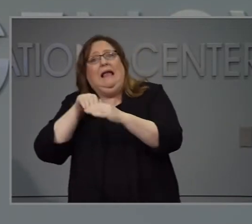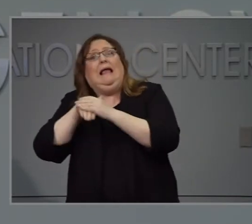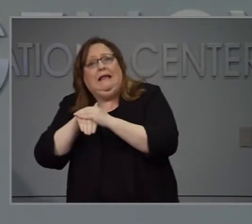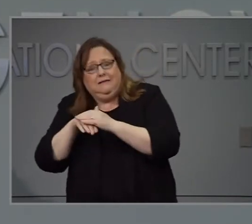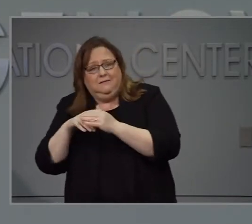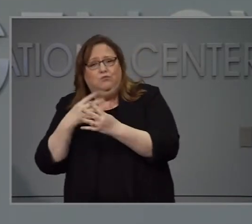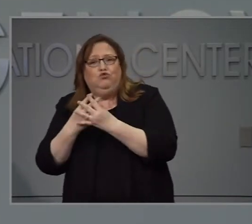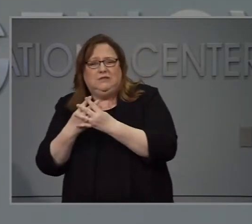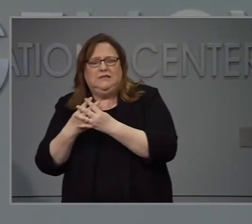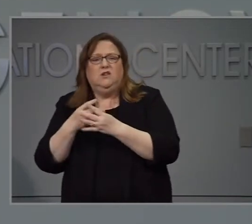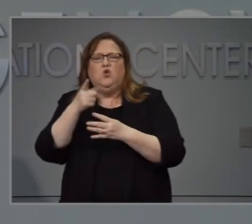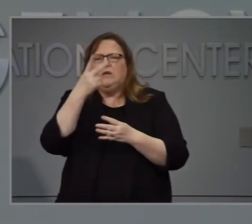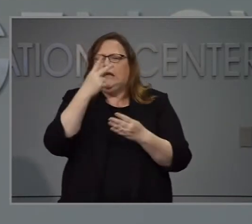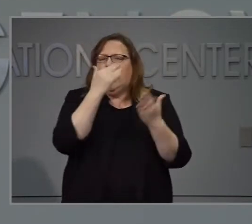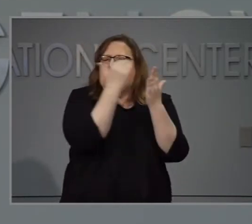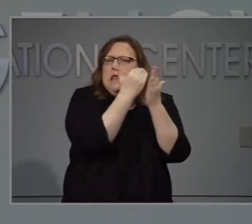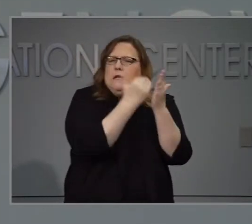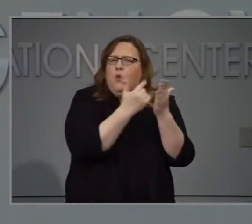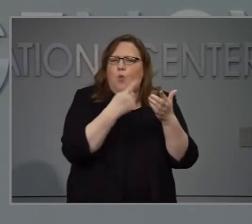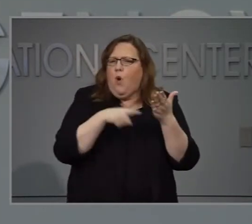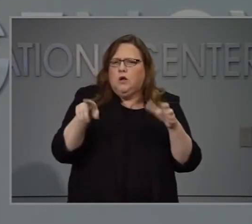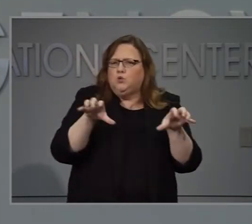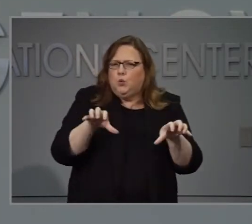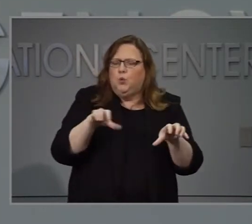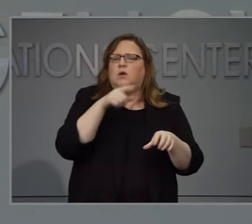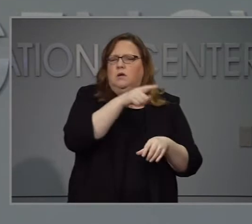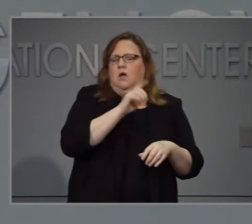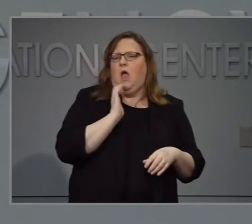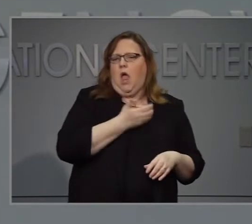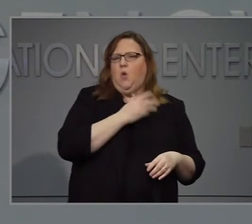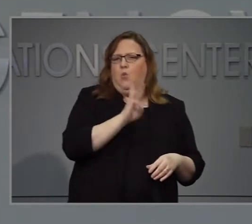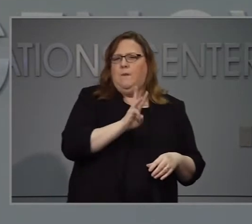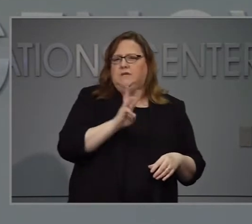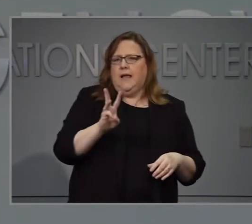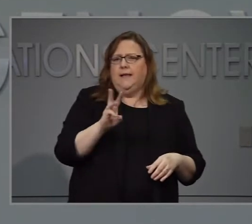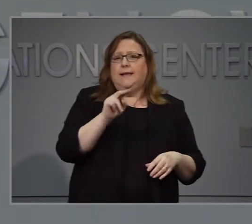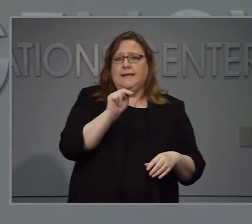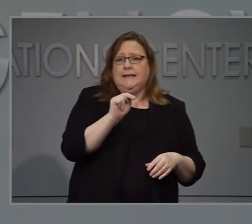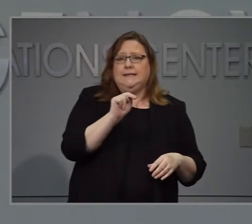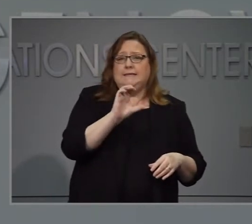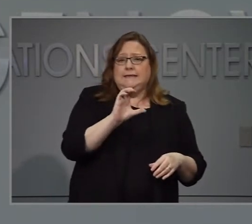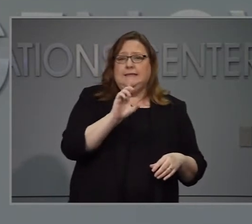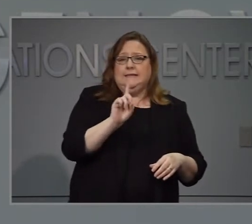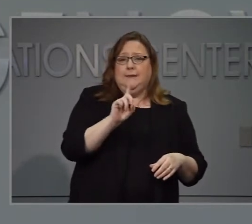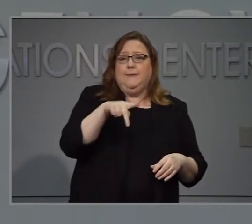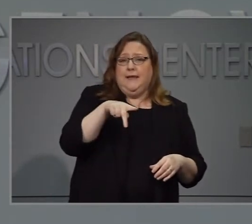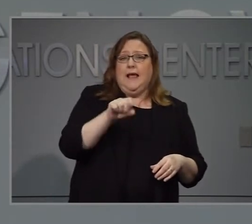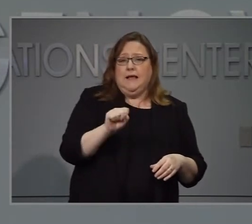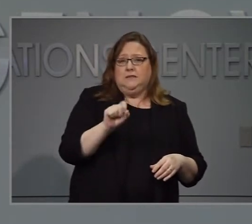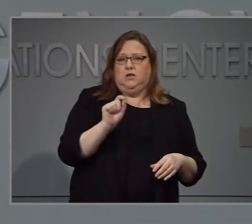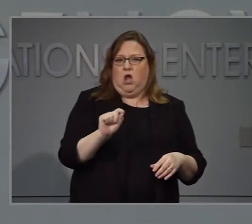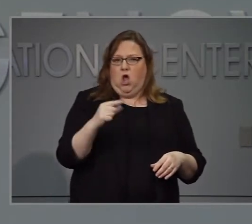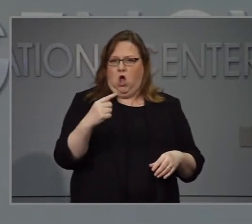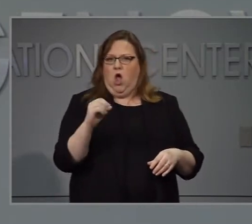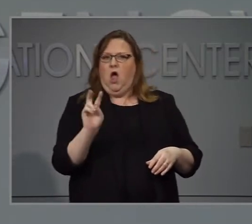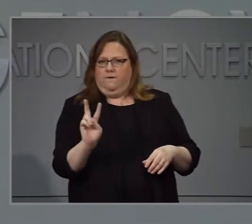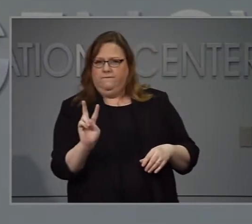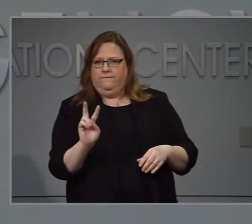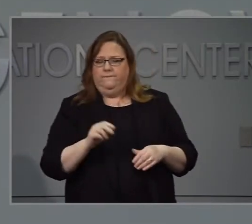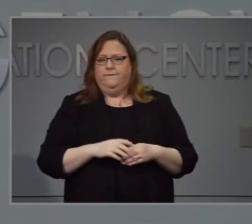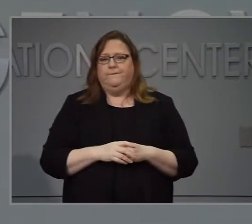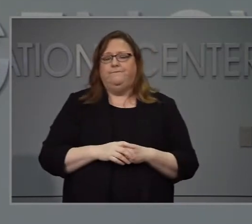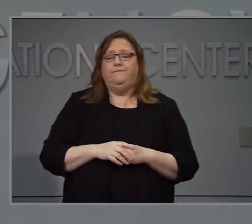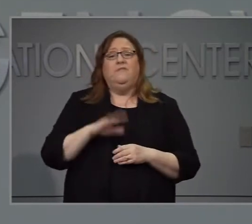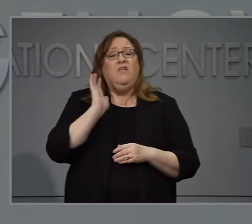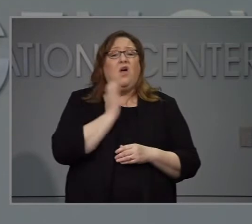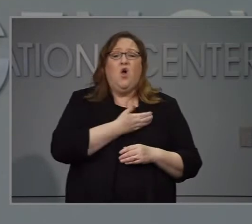transmisión hay una lista de estas medidas que hemos realizado en el sitio web en sdp ese punto gov el